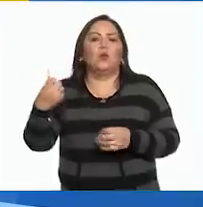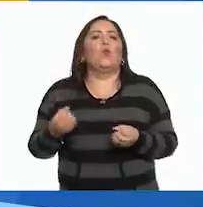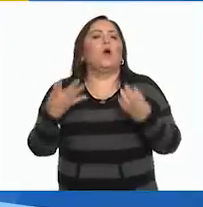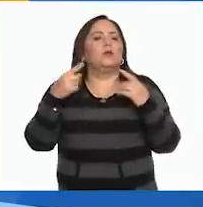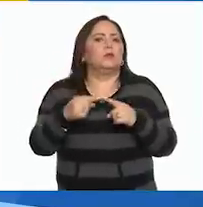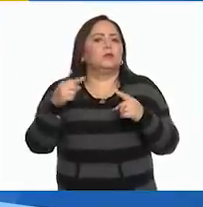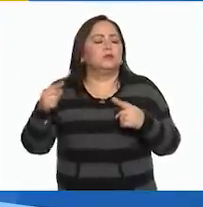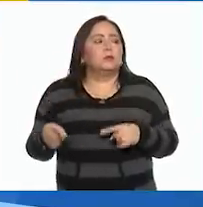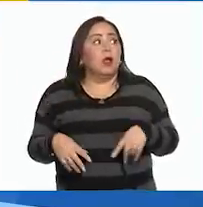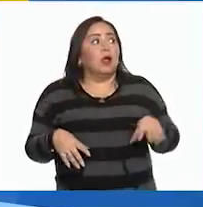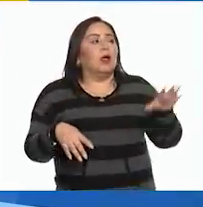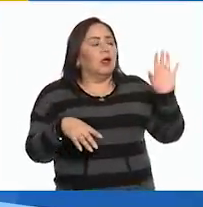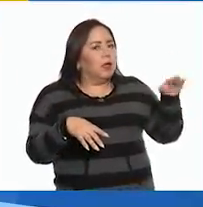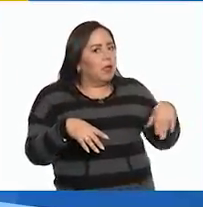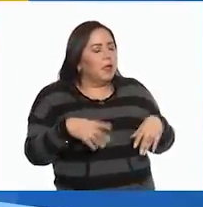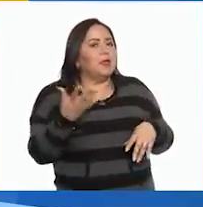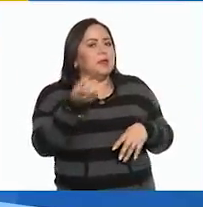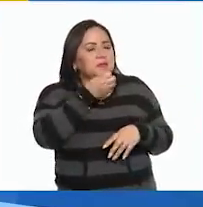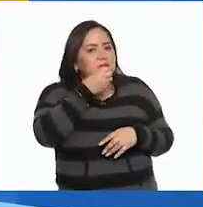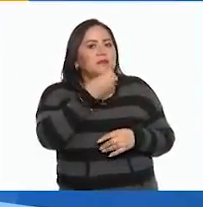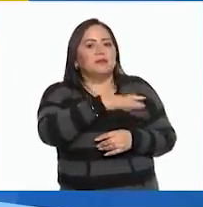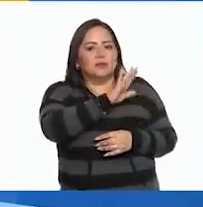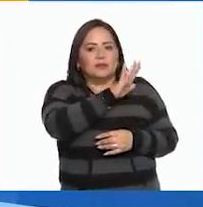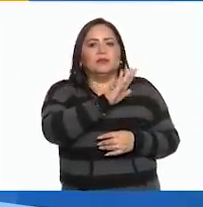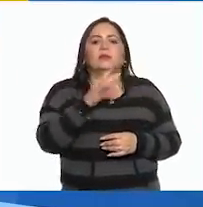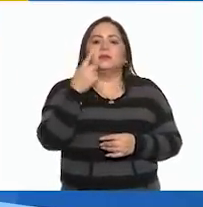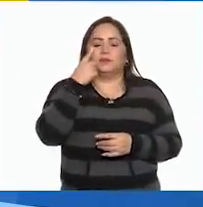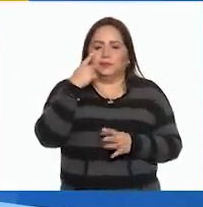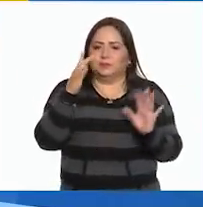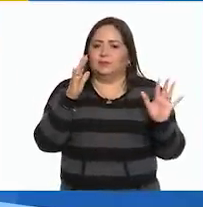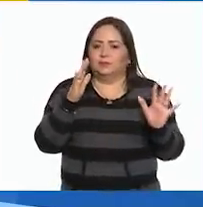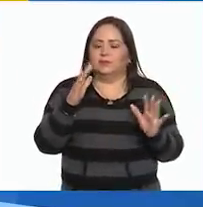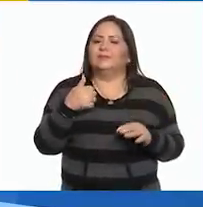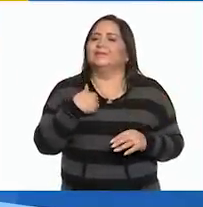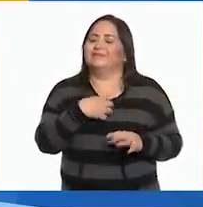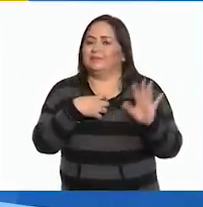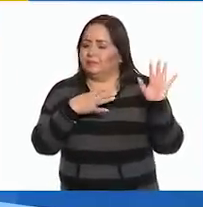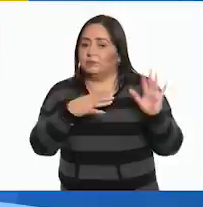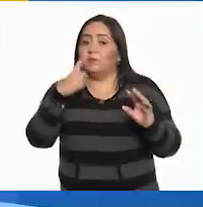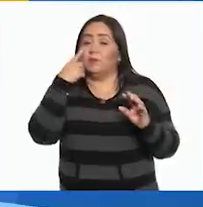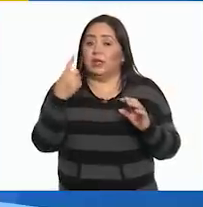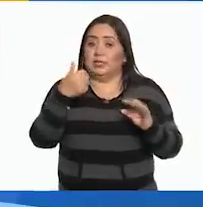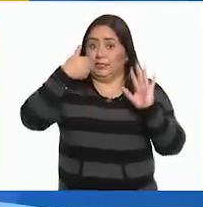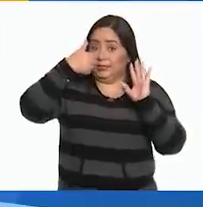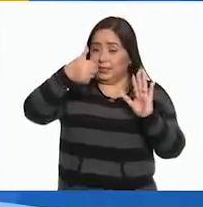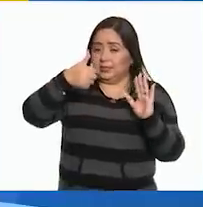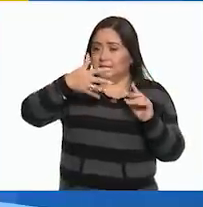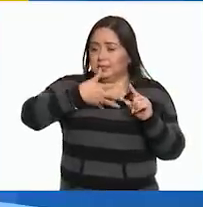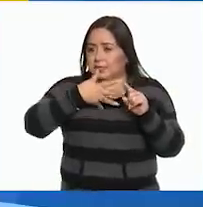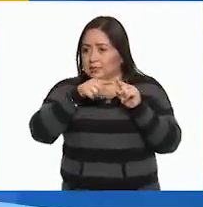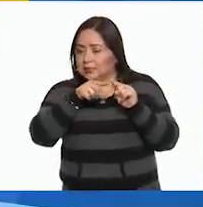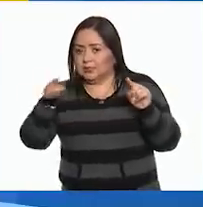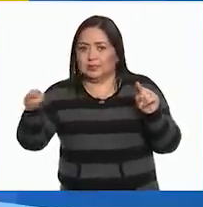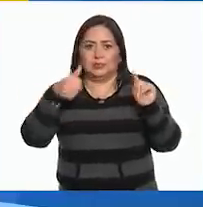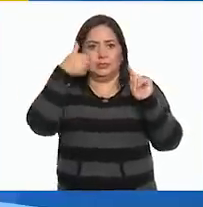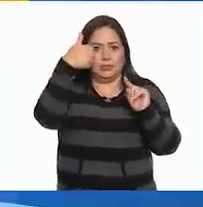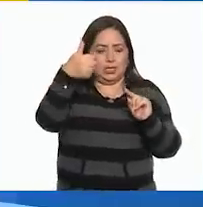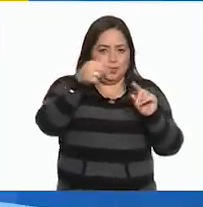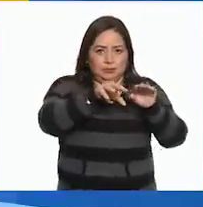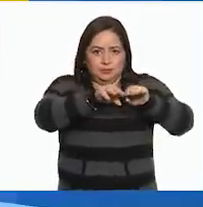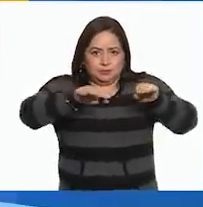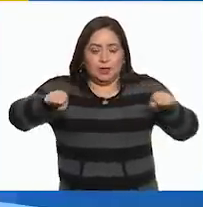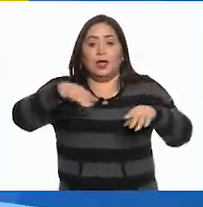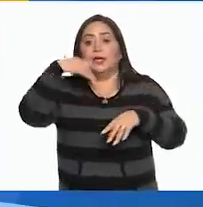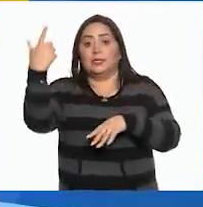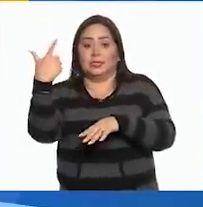7? ¡Ah, qué maravilla! Ay, bueno, es que me emociona. La figura 6 va a tener 6 círculos en su base